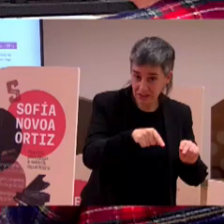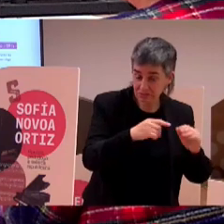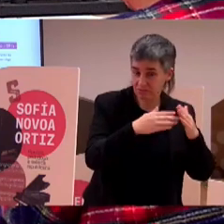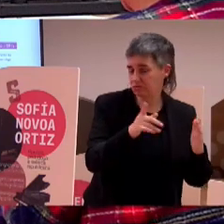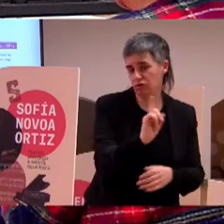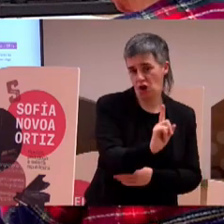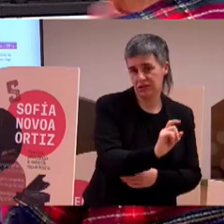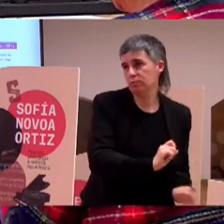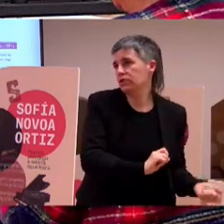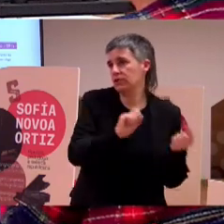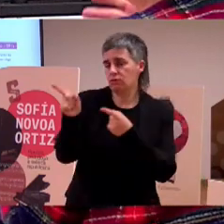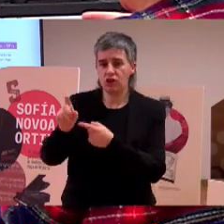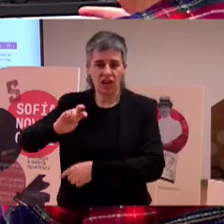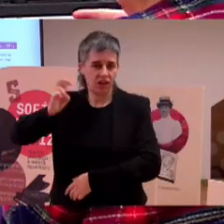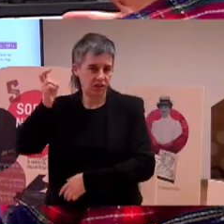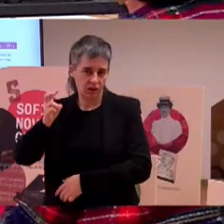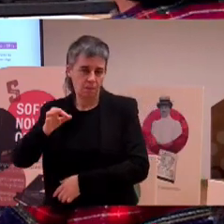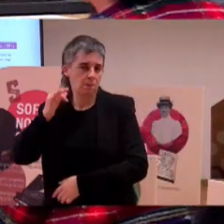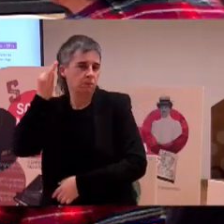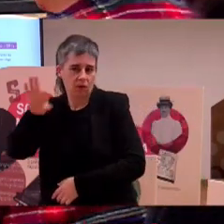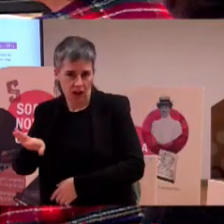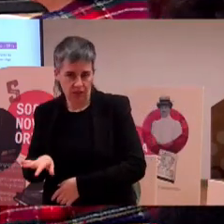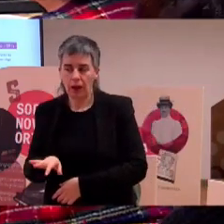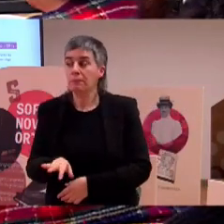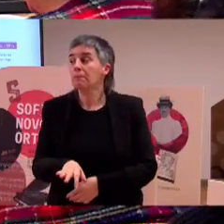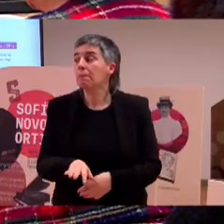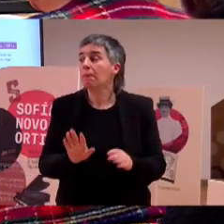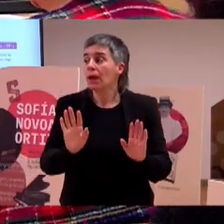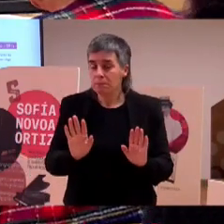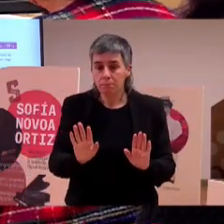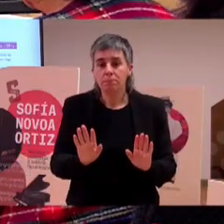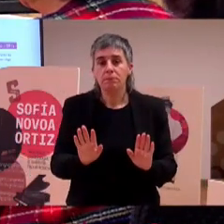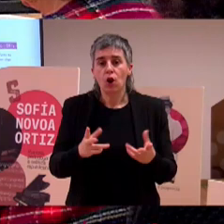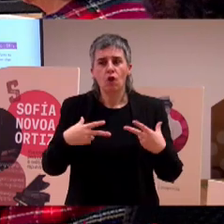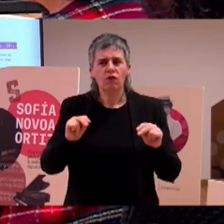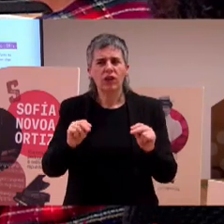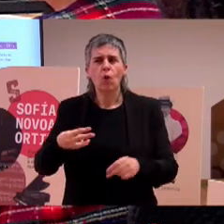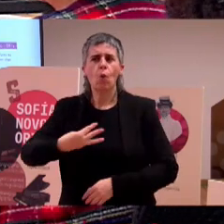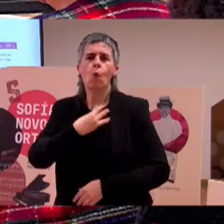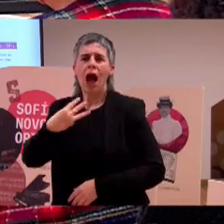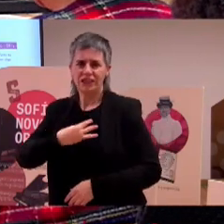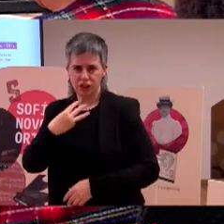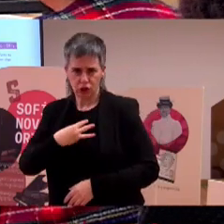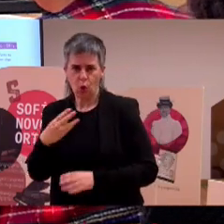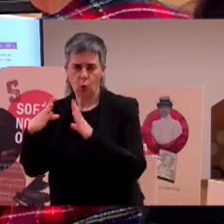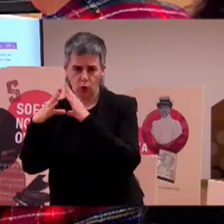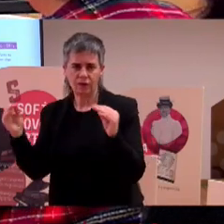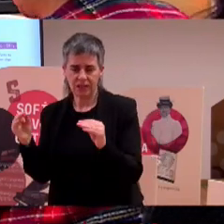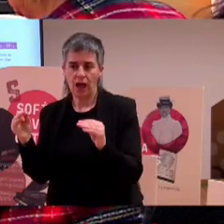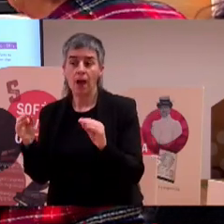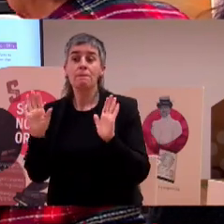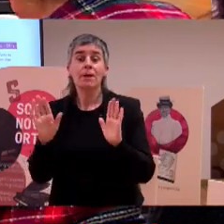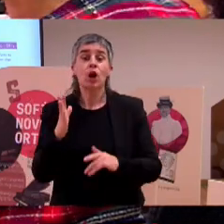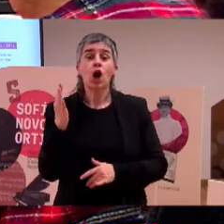Su el posterior, ago, sí. Pero terminó en Washington University. Pero Jane